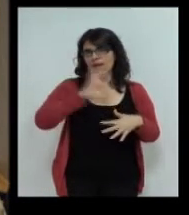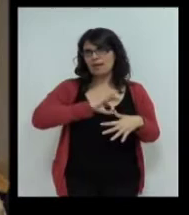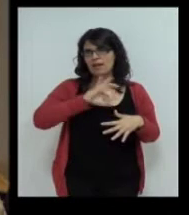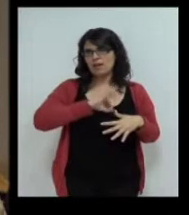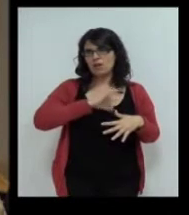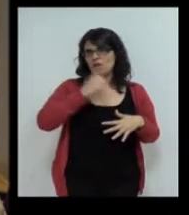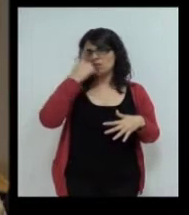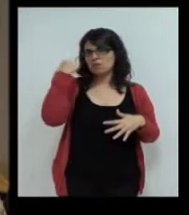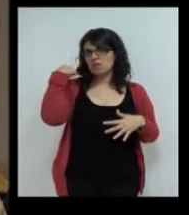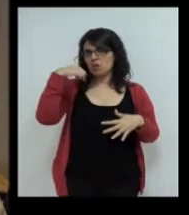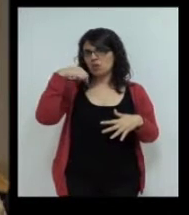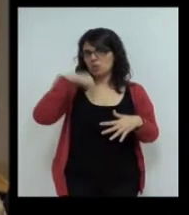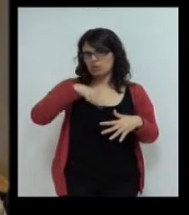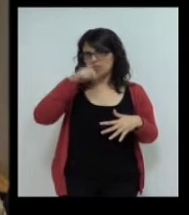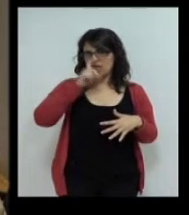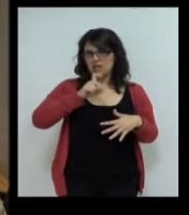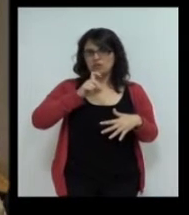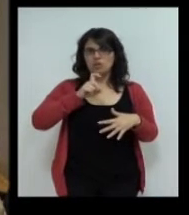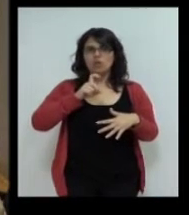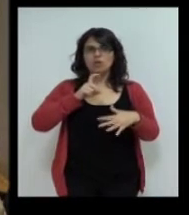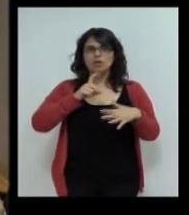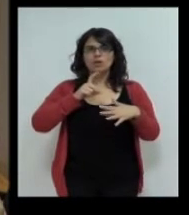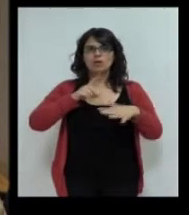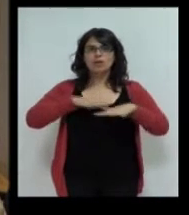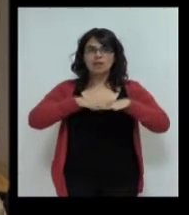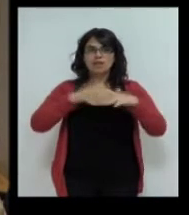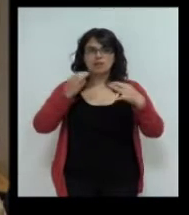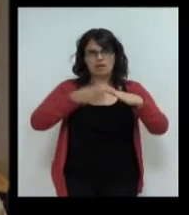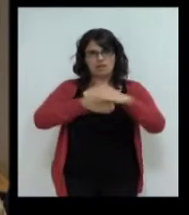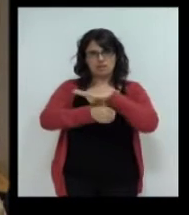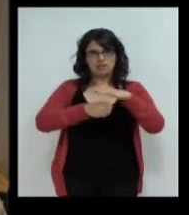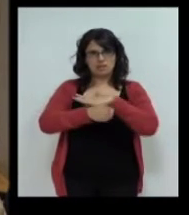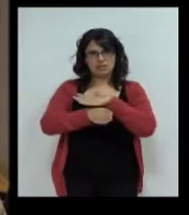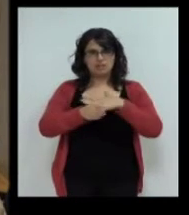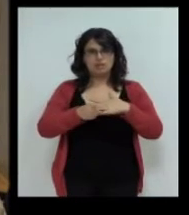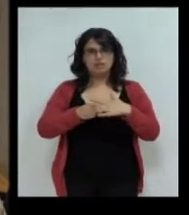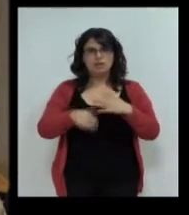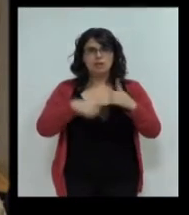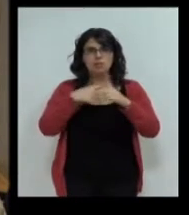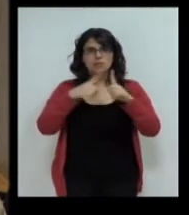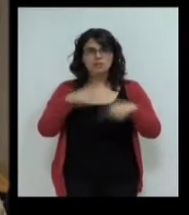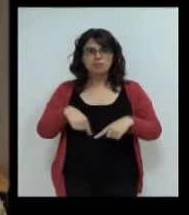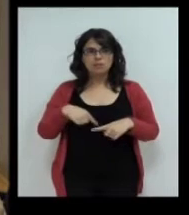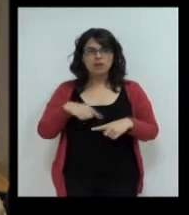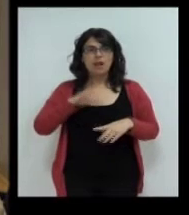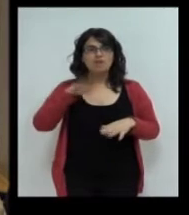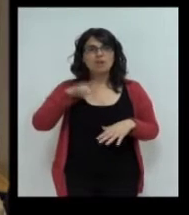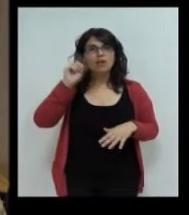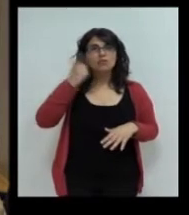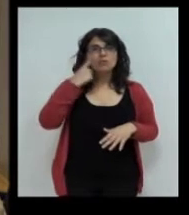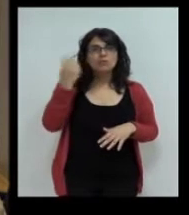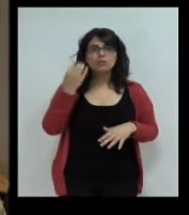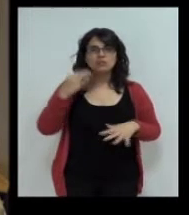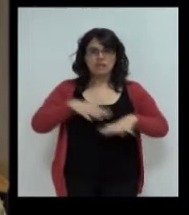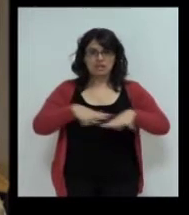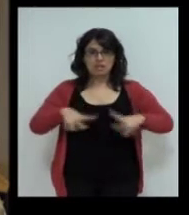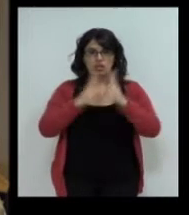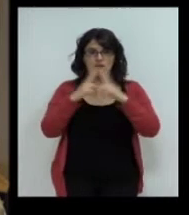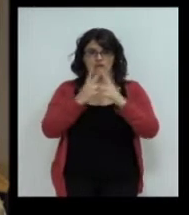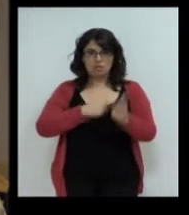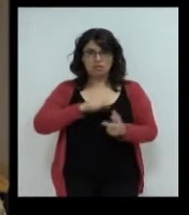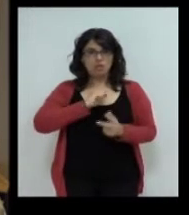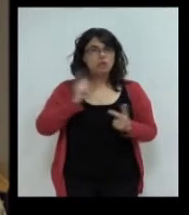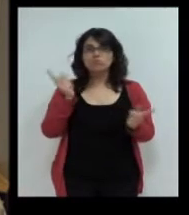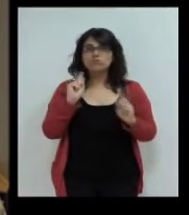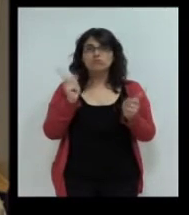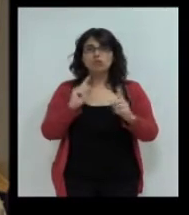año, donde deben ser accesibles las redes tal, y luego nos encontramos que las redes fundamentales no son españolas, ¿no? Las redes sociales fundamentales están